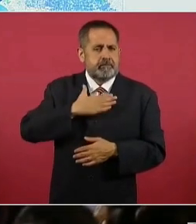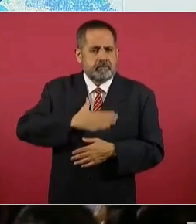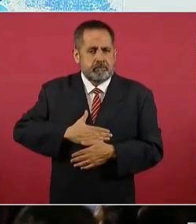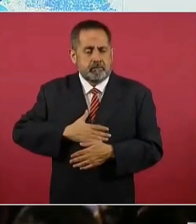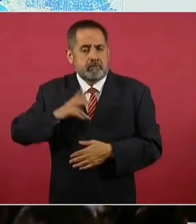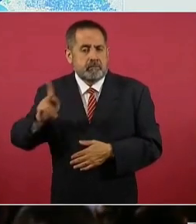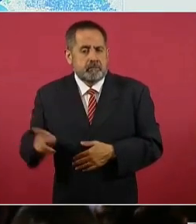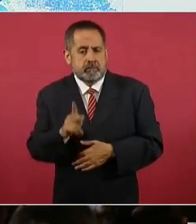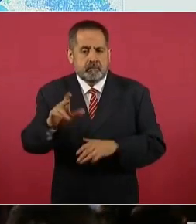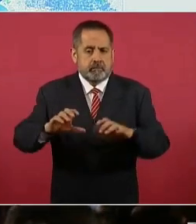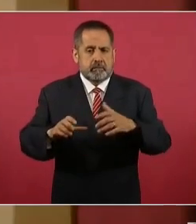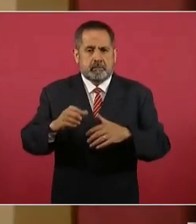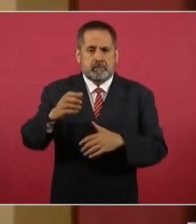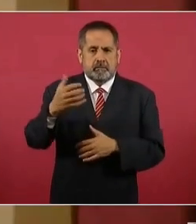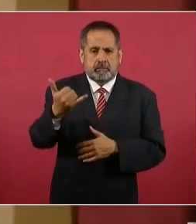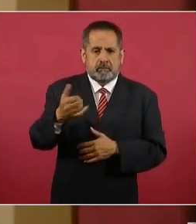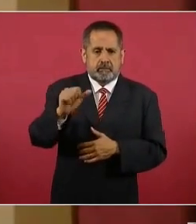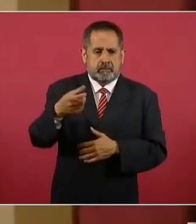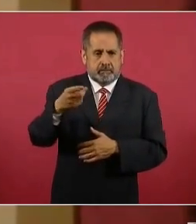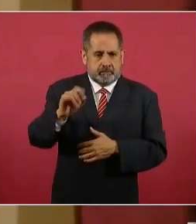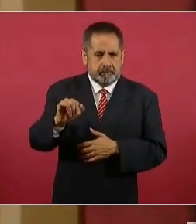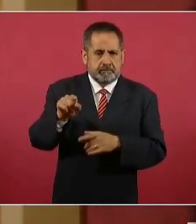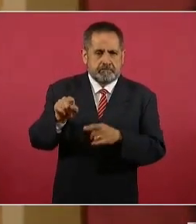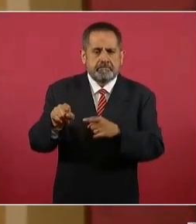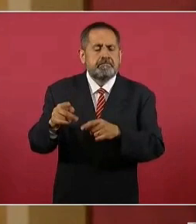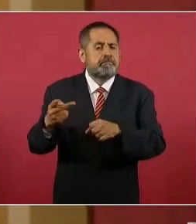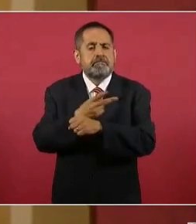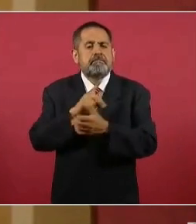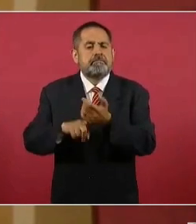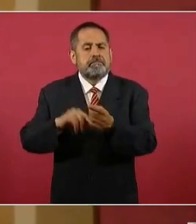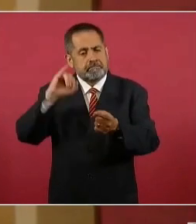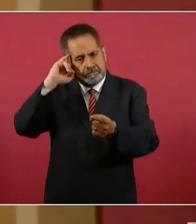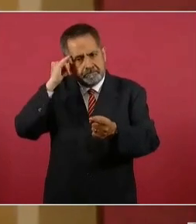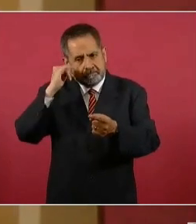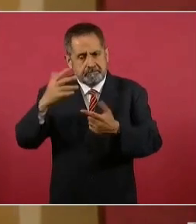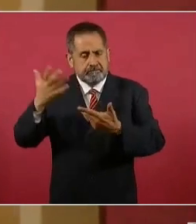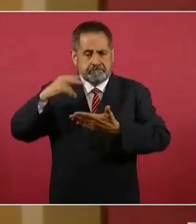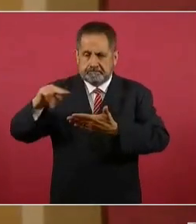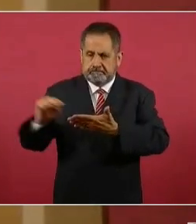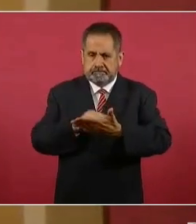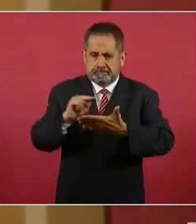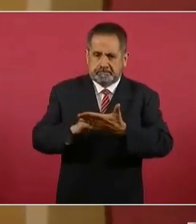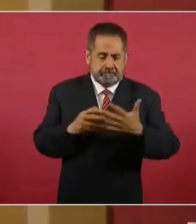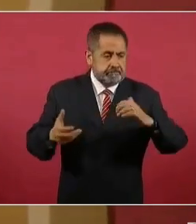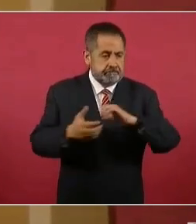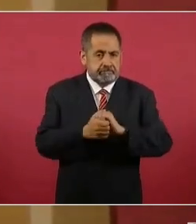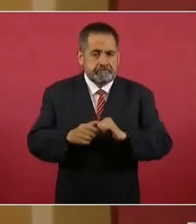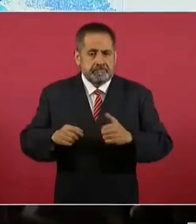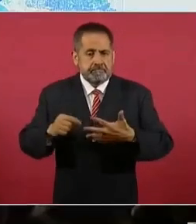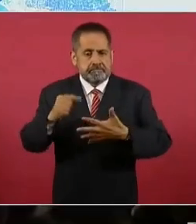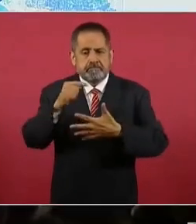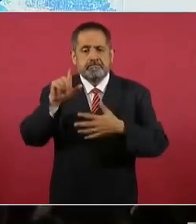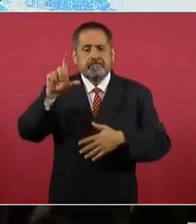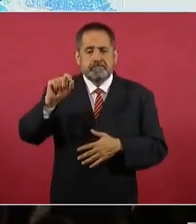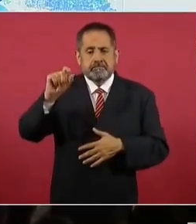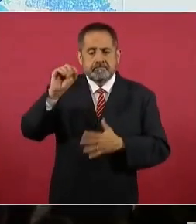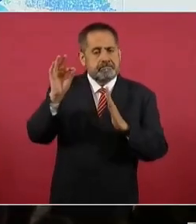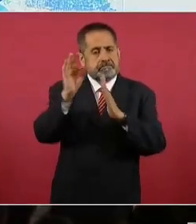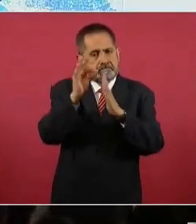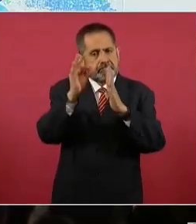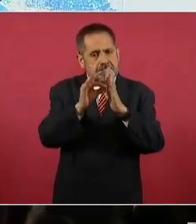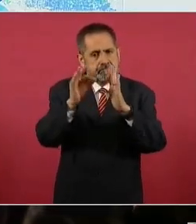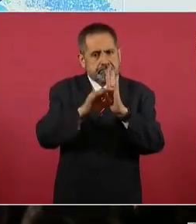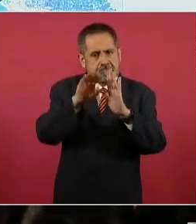y aquí es este plan pues fue firmado un conjunto de 20 acuerdos entre el